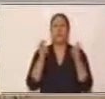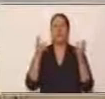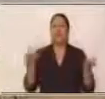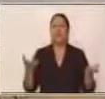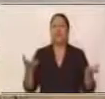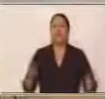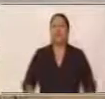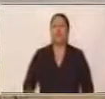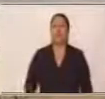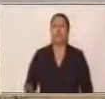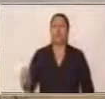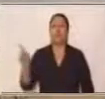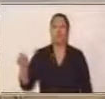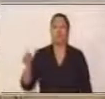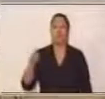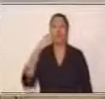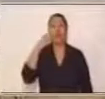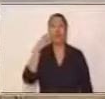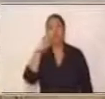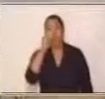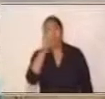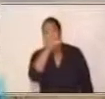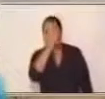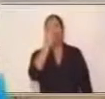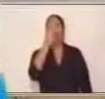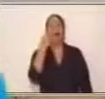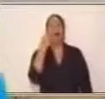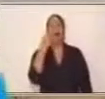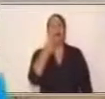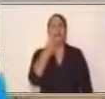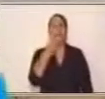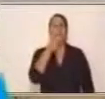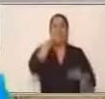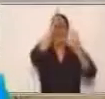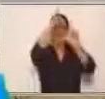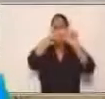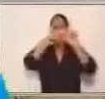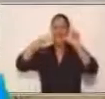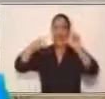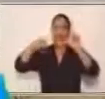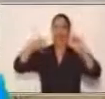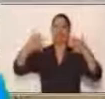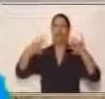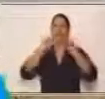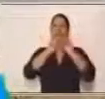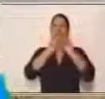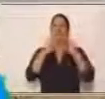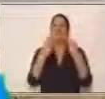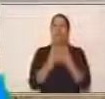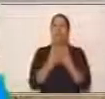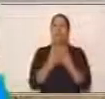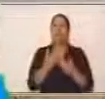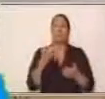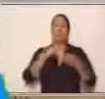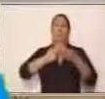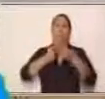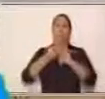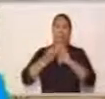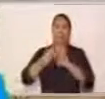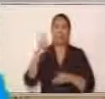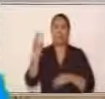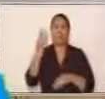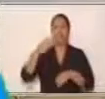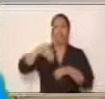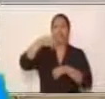de identificación de ángulos del área de matemática para tercer grado de primaria. Si en casa